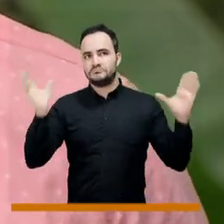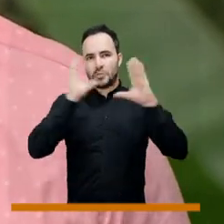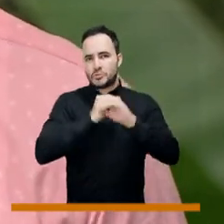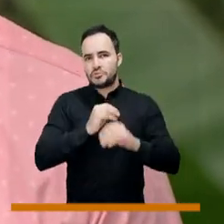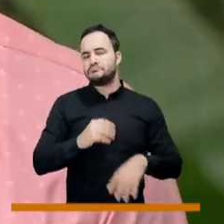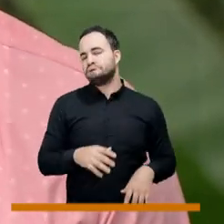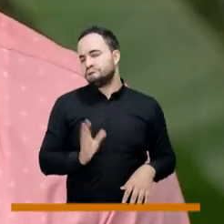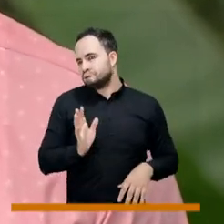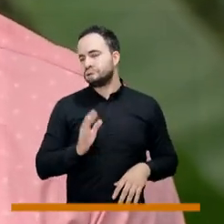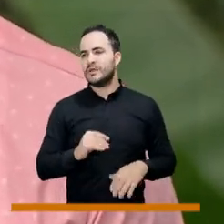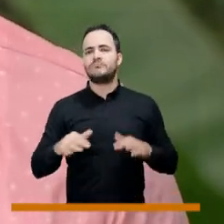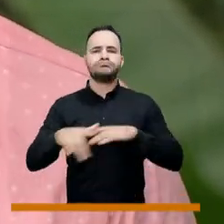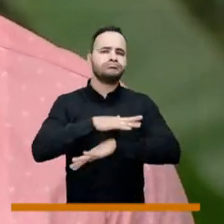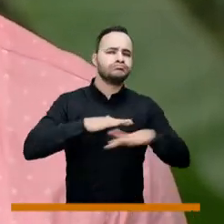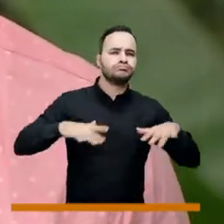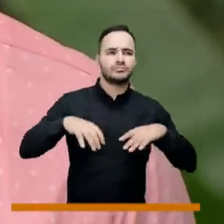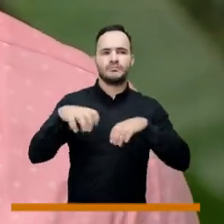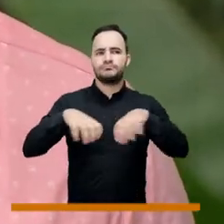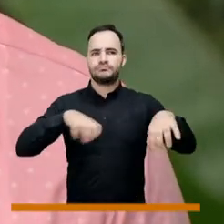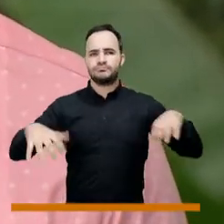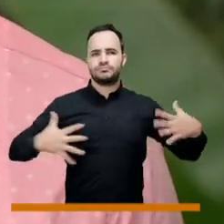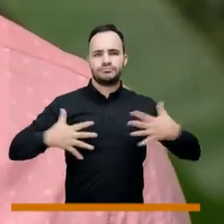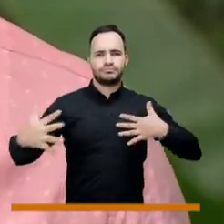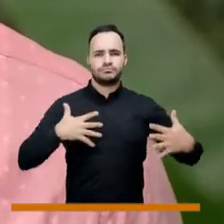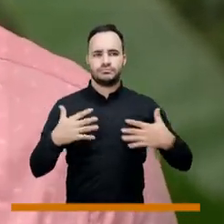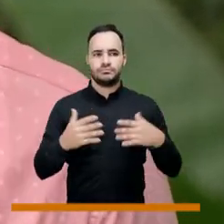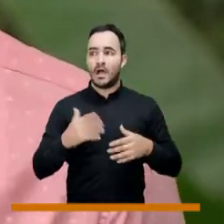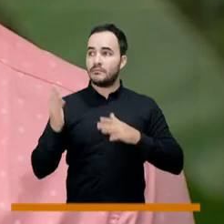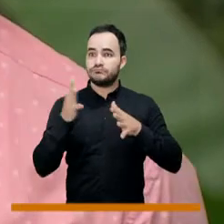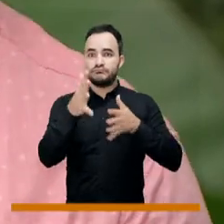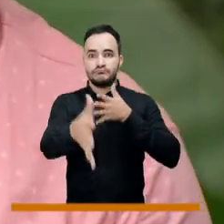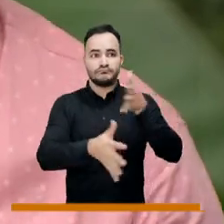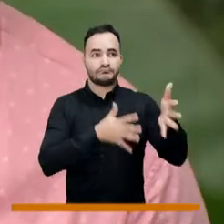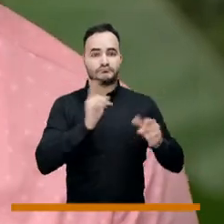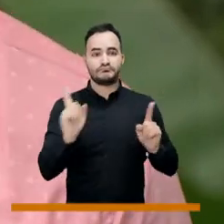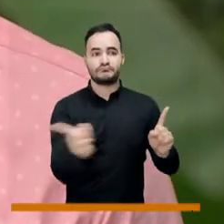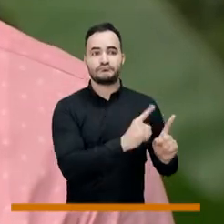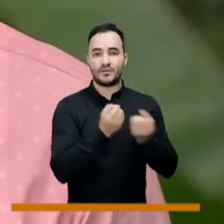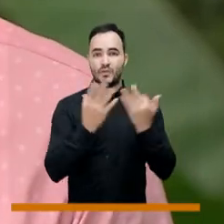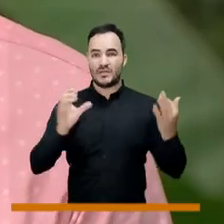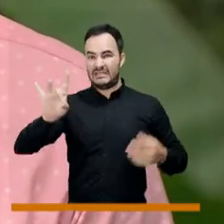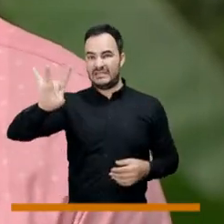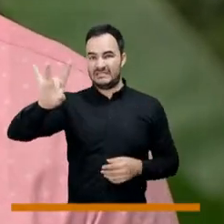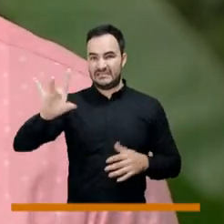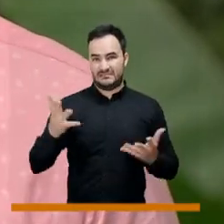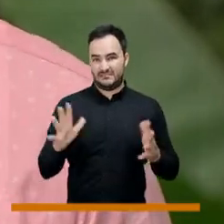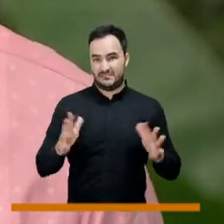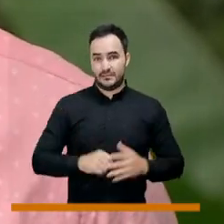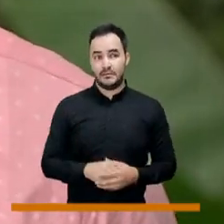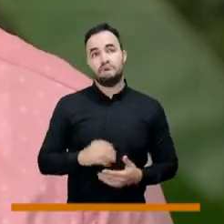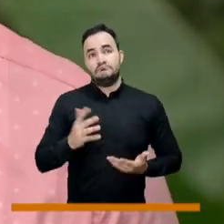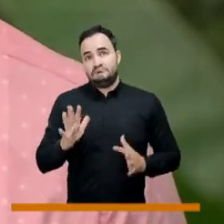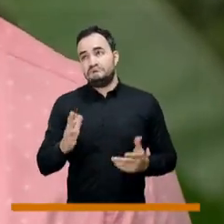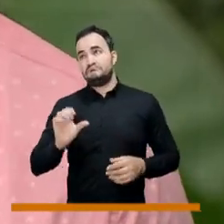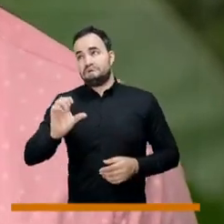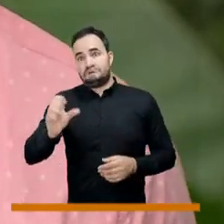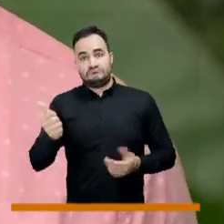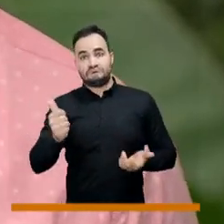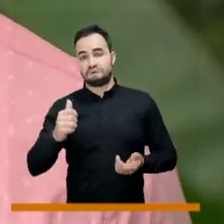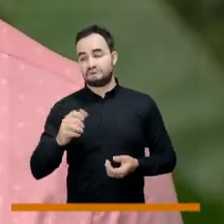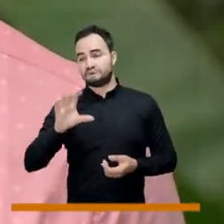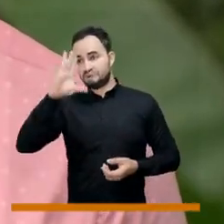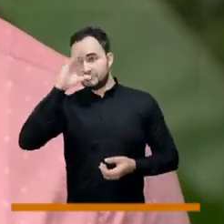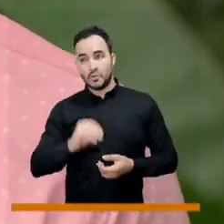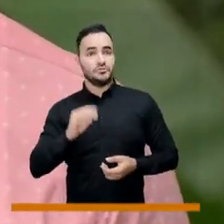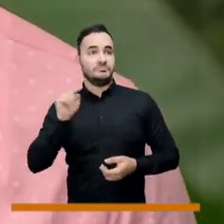tengamos abiertos en la Comuna 10 en una noche 15 teatros, que somos más o menos los que estamos ahí, sí, significa que más o menos a las 9, entre 9 y